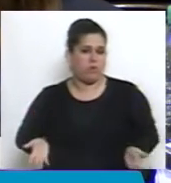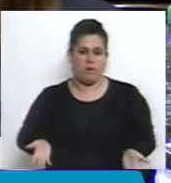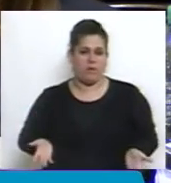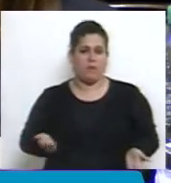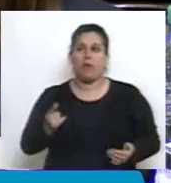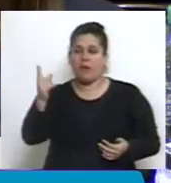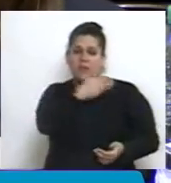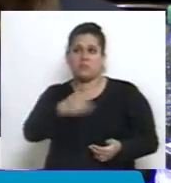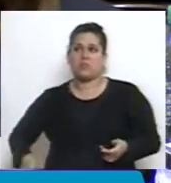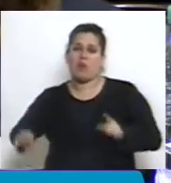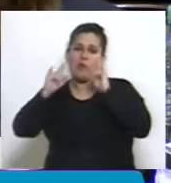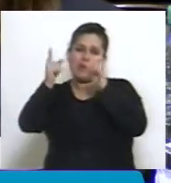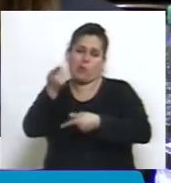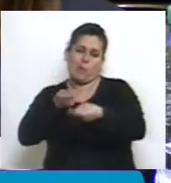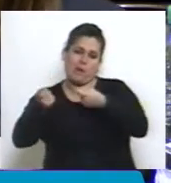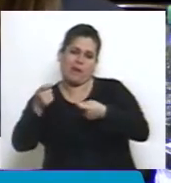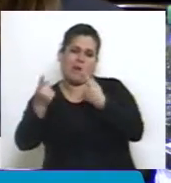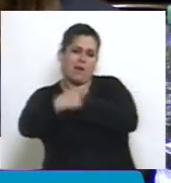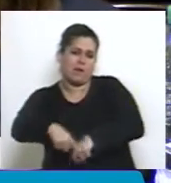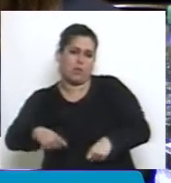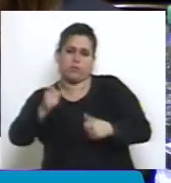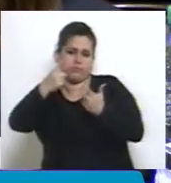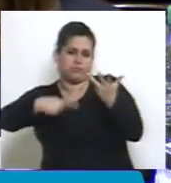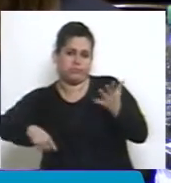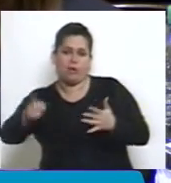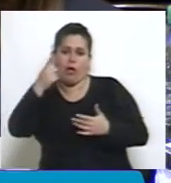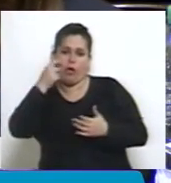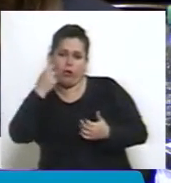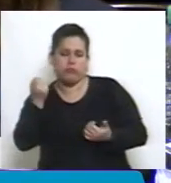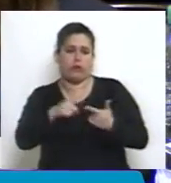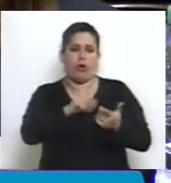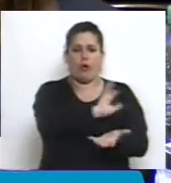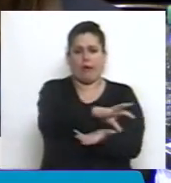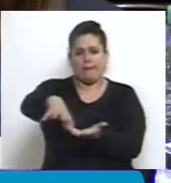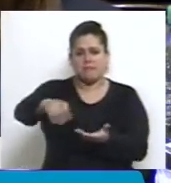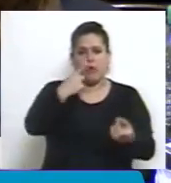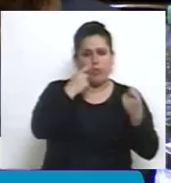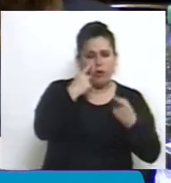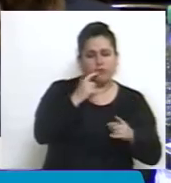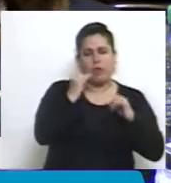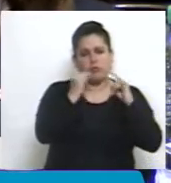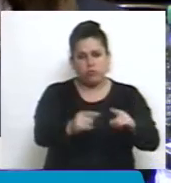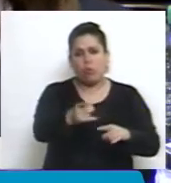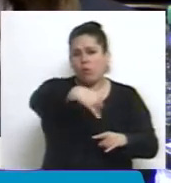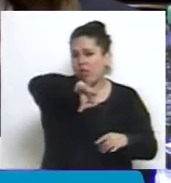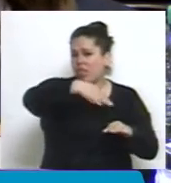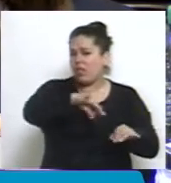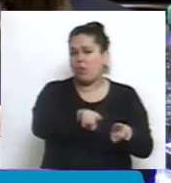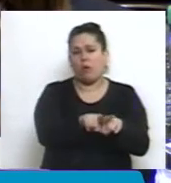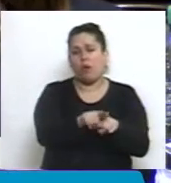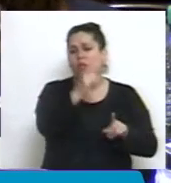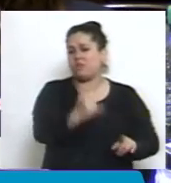del Estado, donde el control y los organismos de control tienen que tener